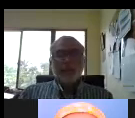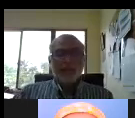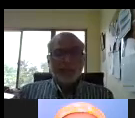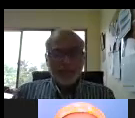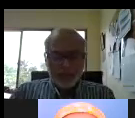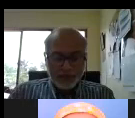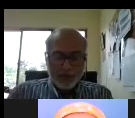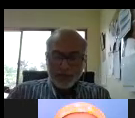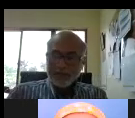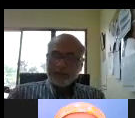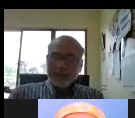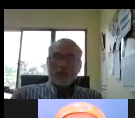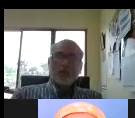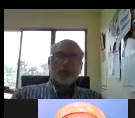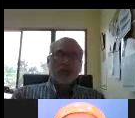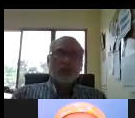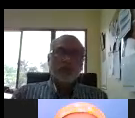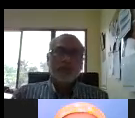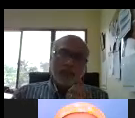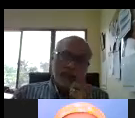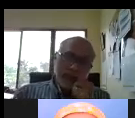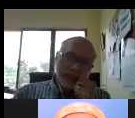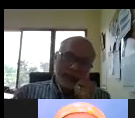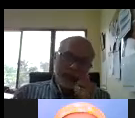A manera de introducción,